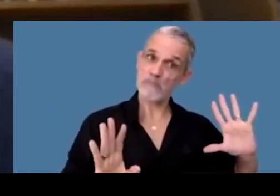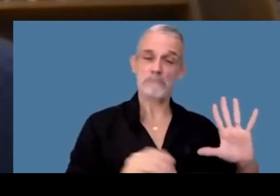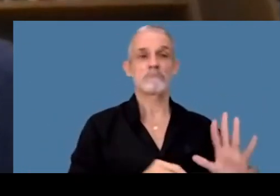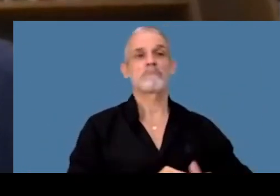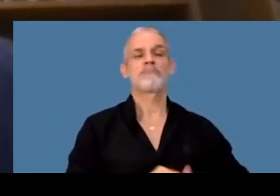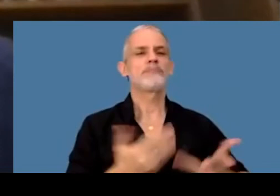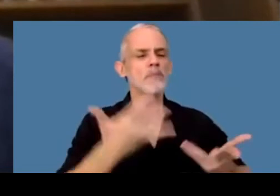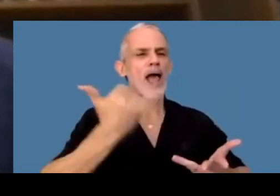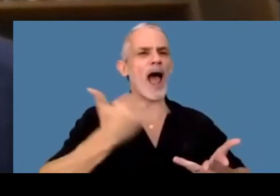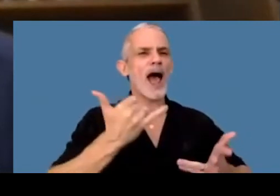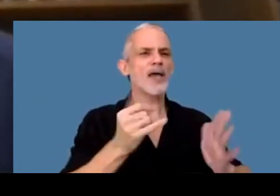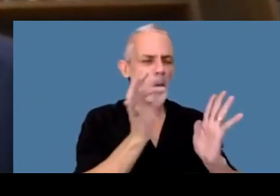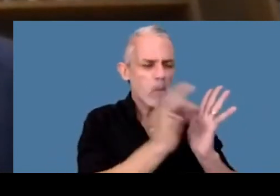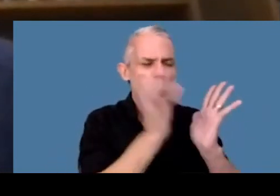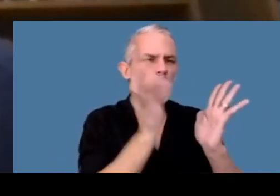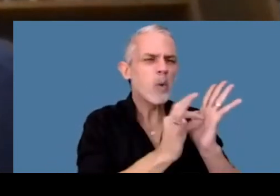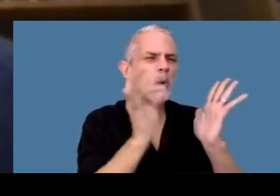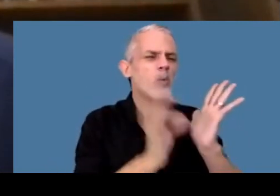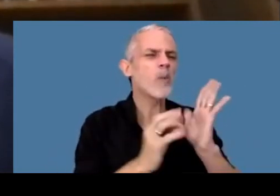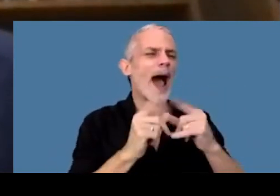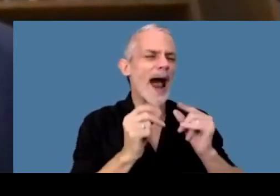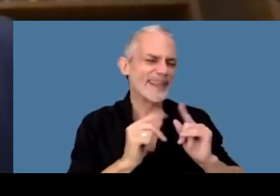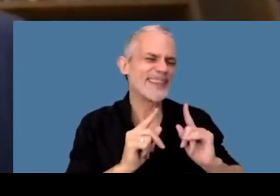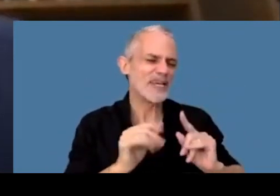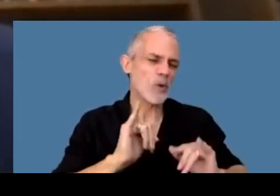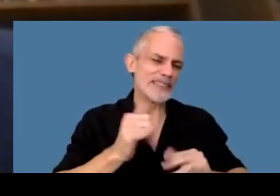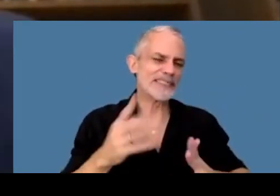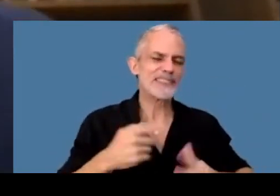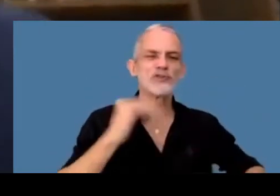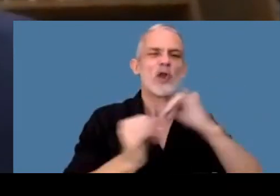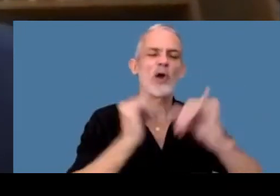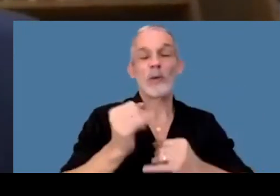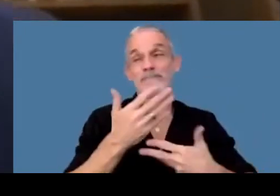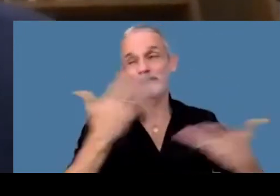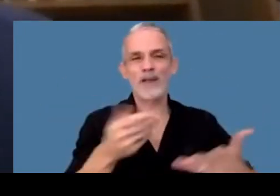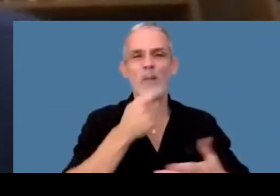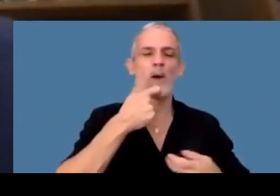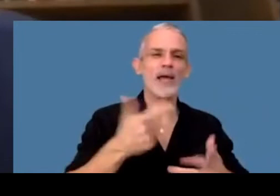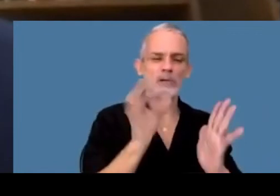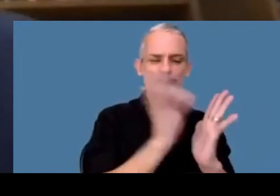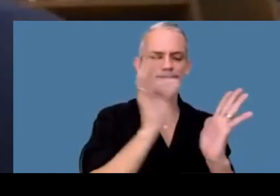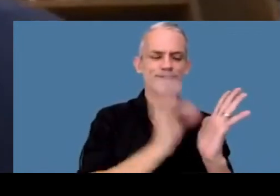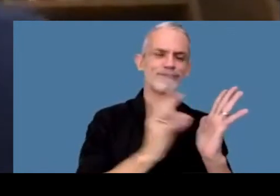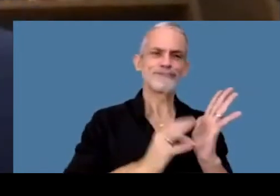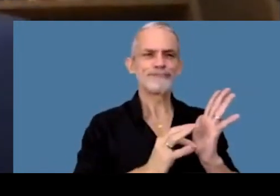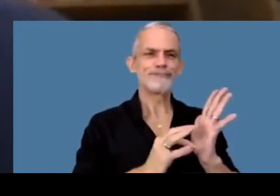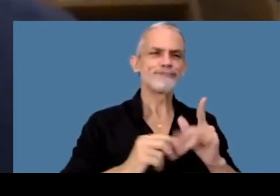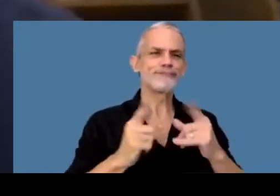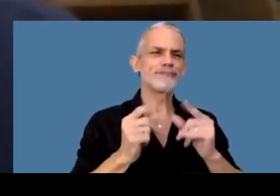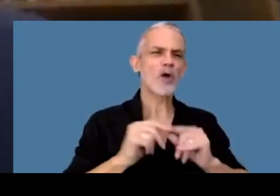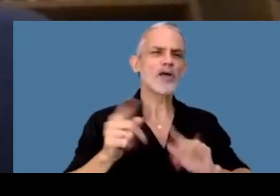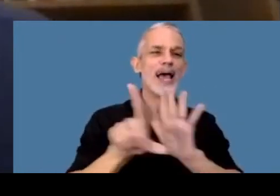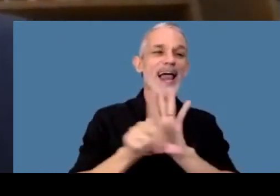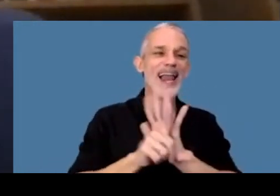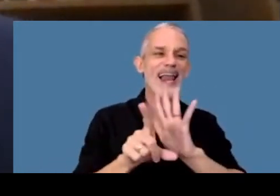Tiene observaciones a determinados artículos, como yo les puedo traer observaciones a determinados artículos de legislaciones